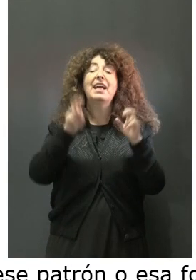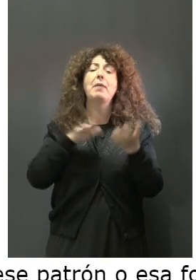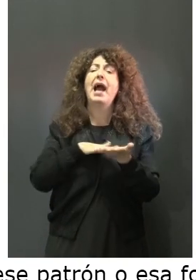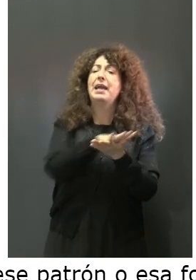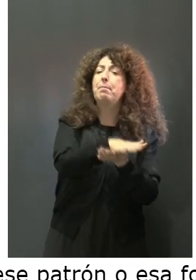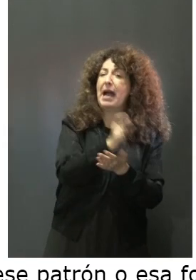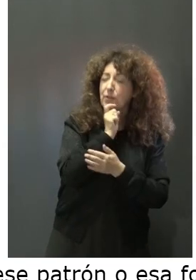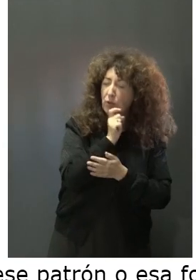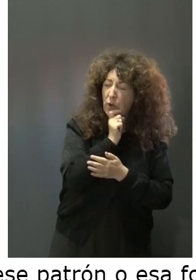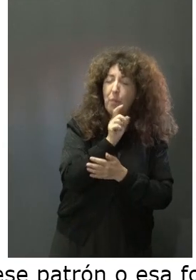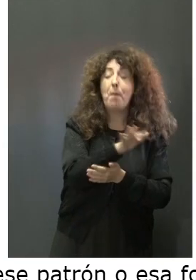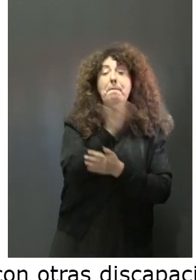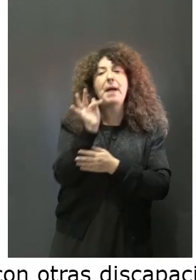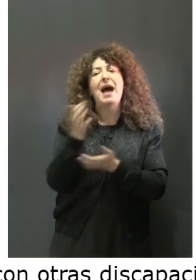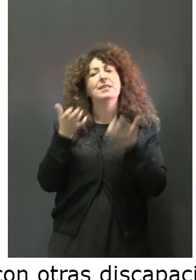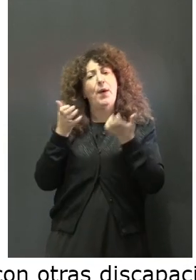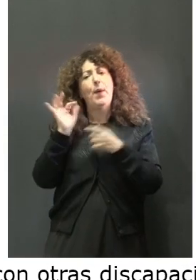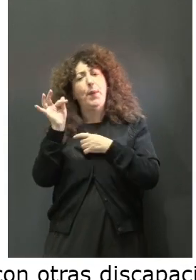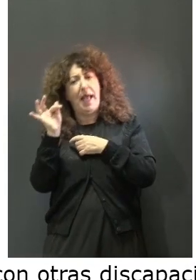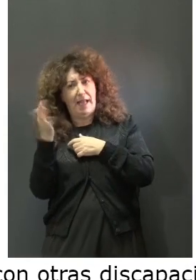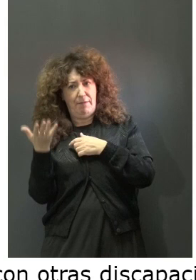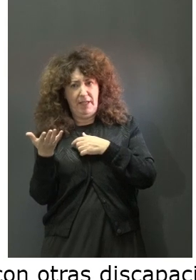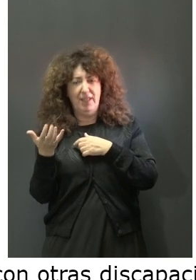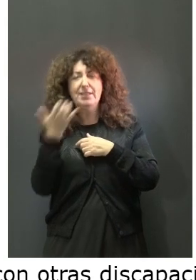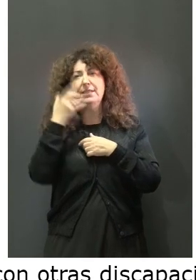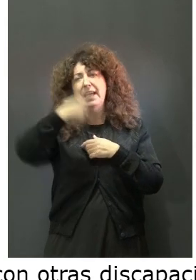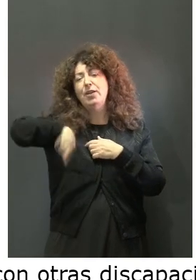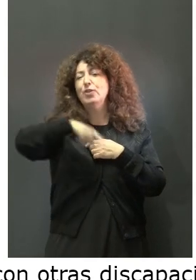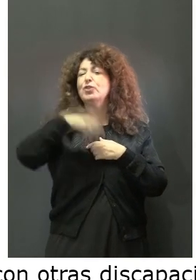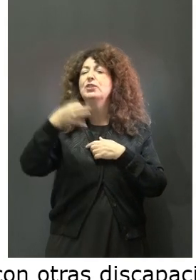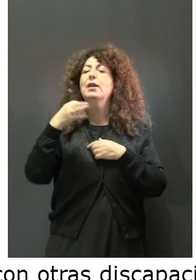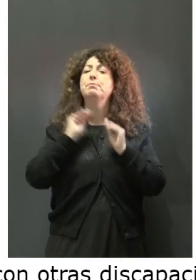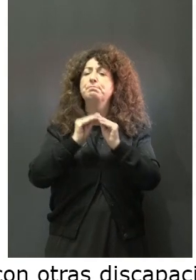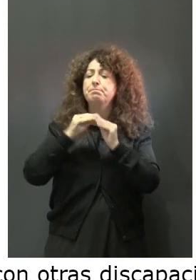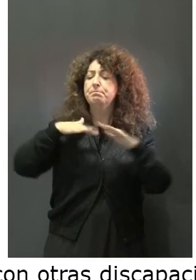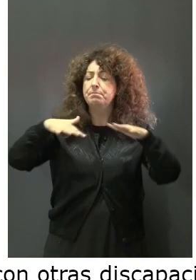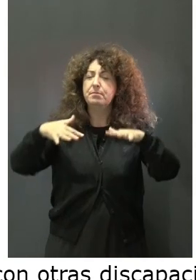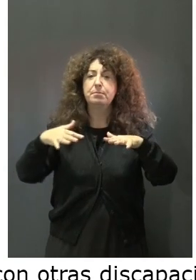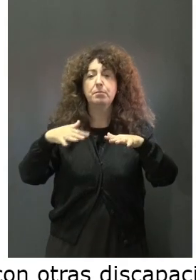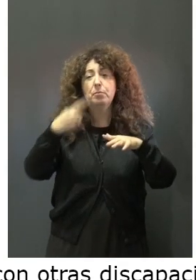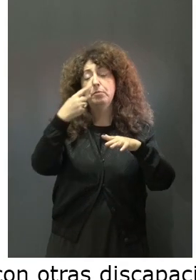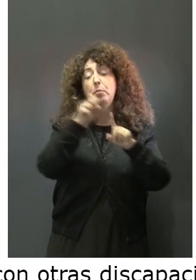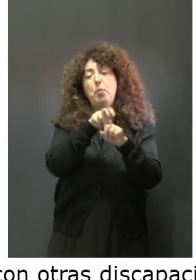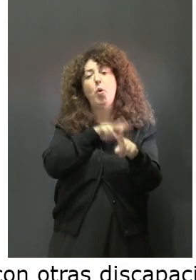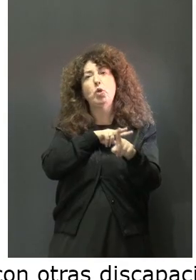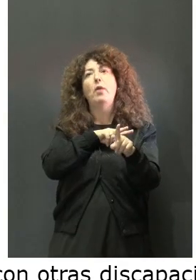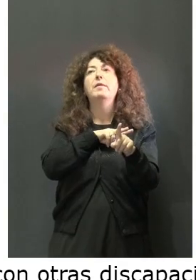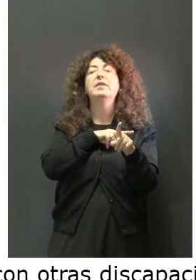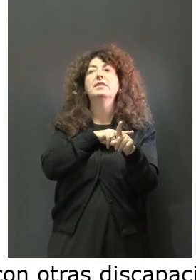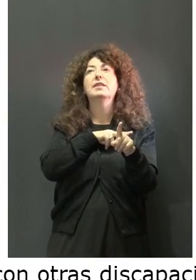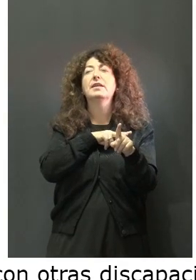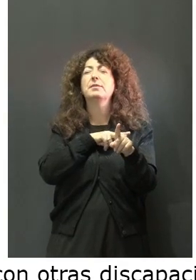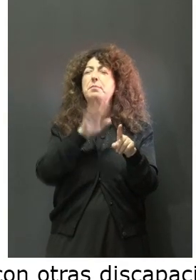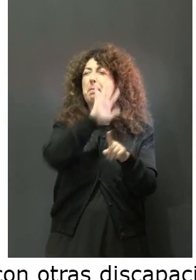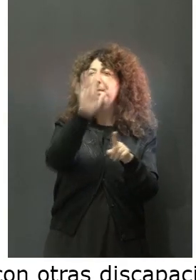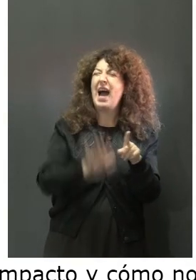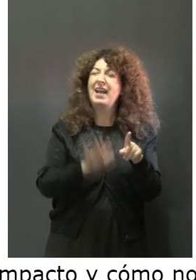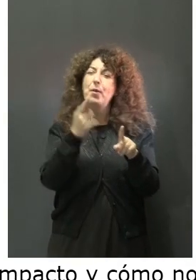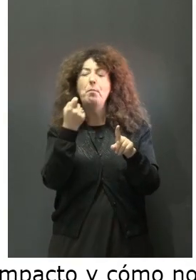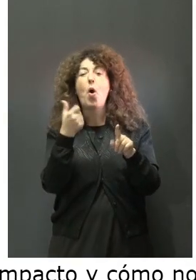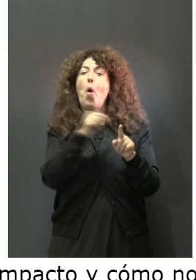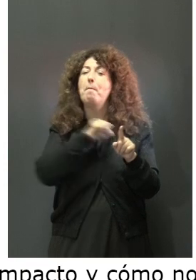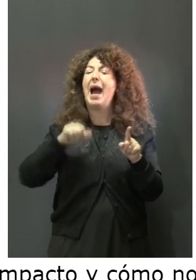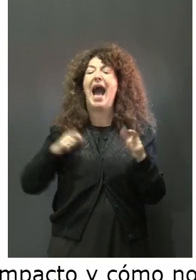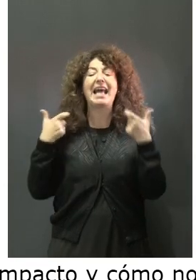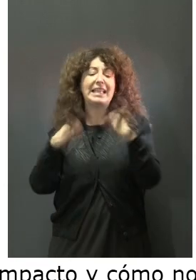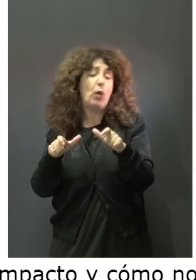nos beneficia, ¿no? El actuar desde ese punto de vista que puede parecernos, si queréis, un poco